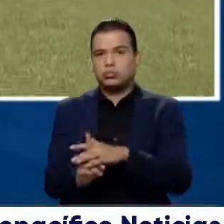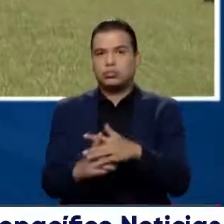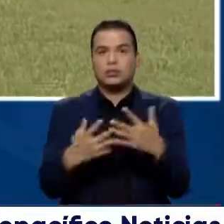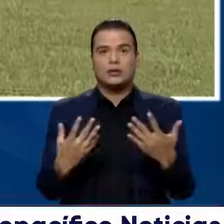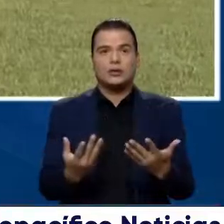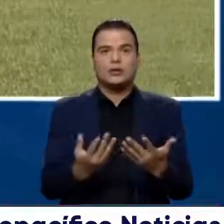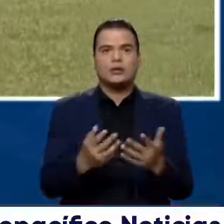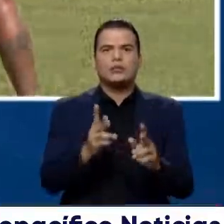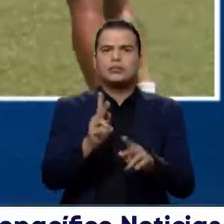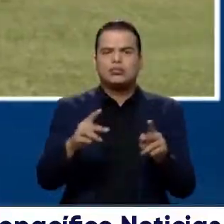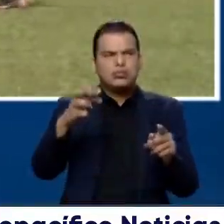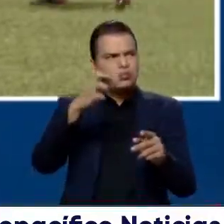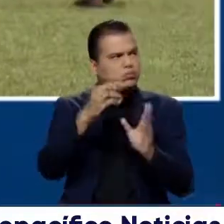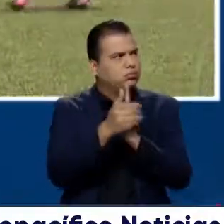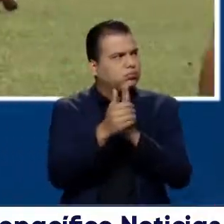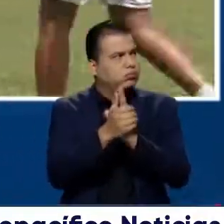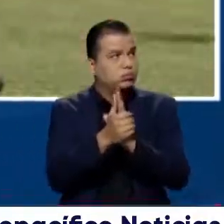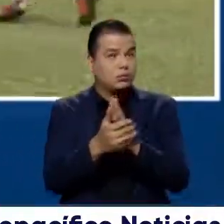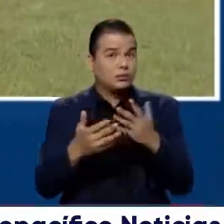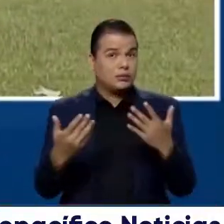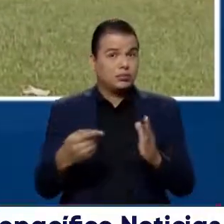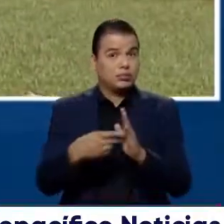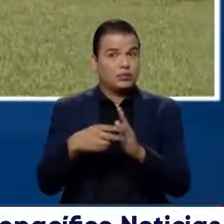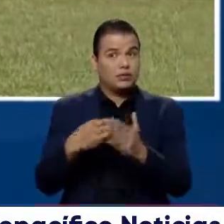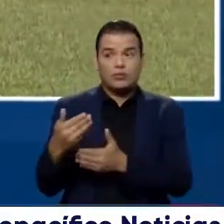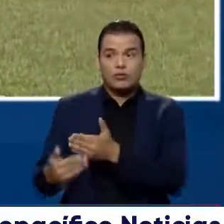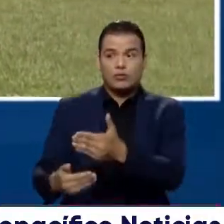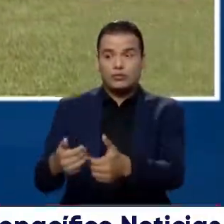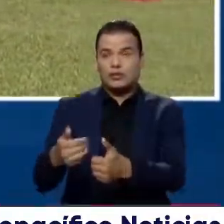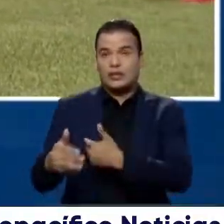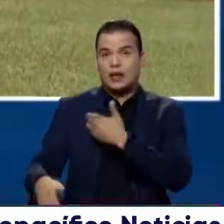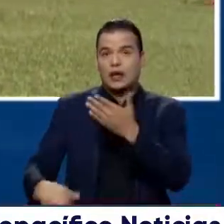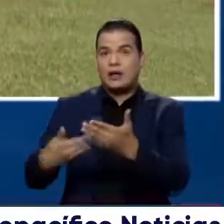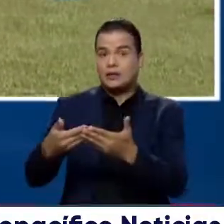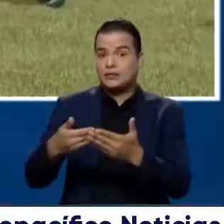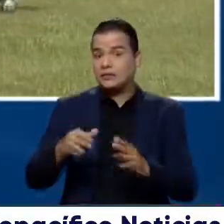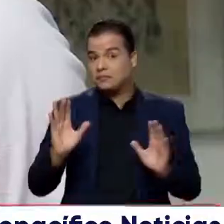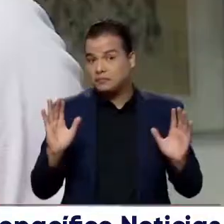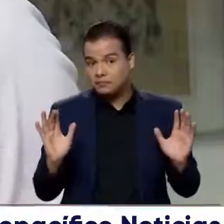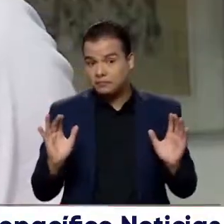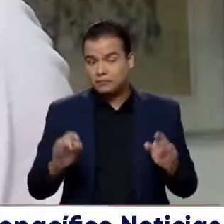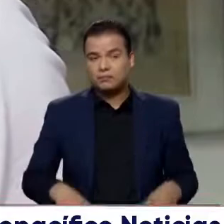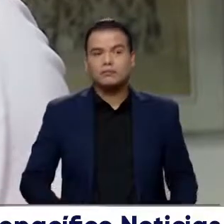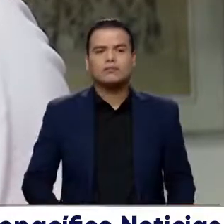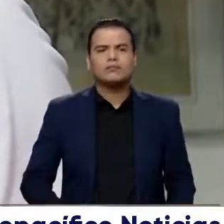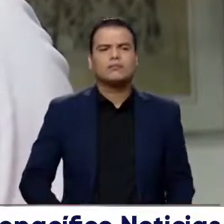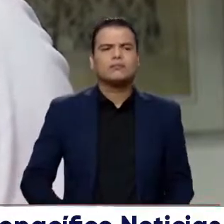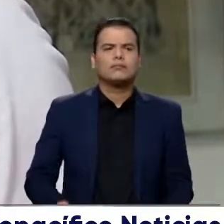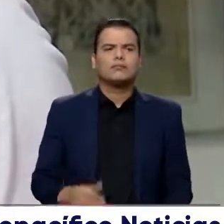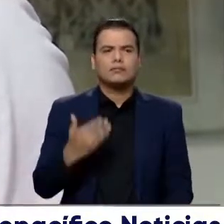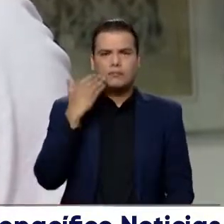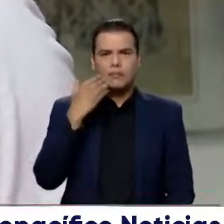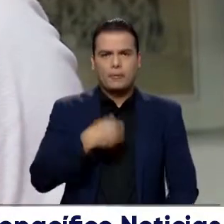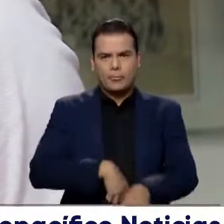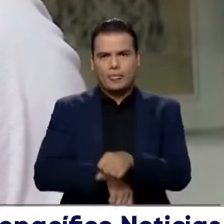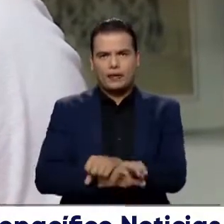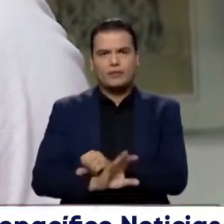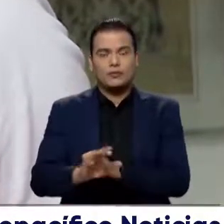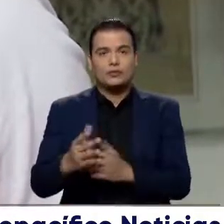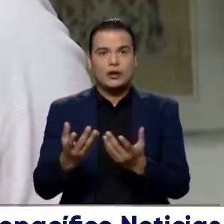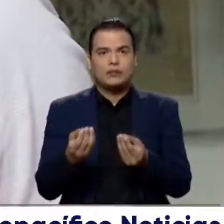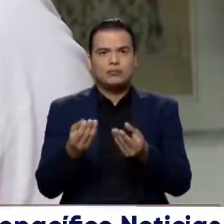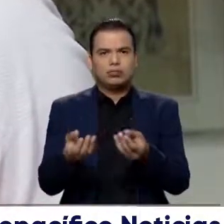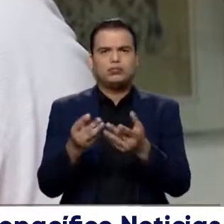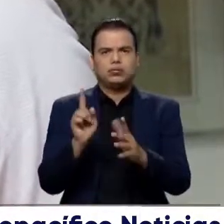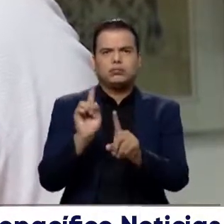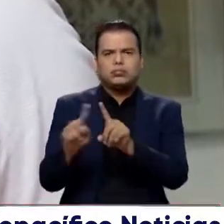a las elecciones colombia eso habla del buen proceso que se está haciendo desde la liga en el caso de google - y aportamos demasiado